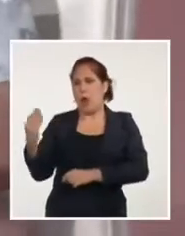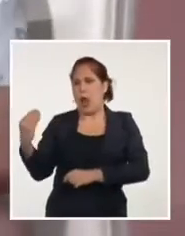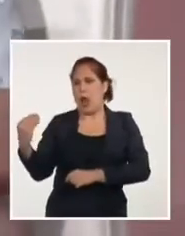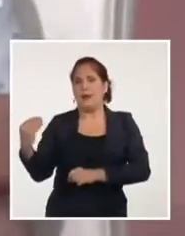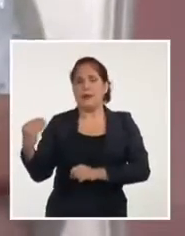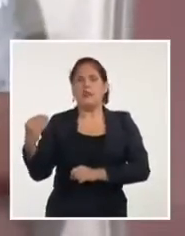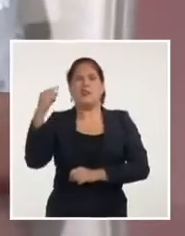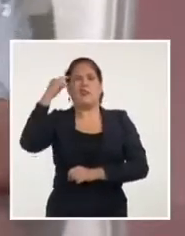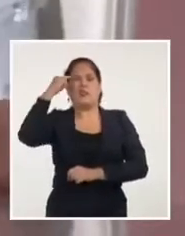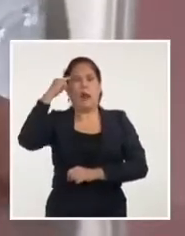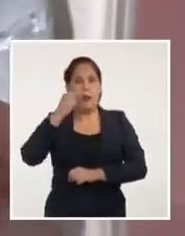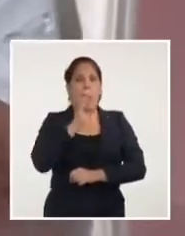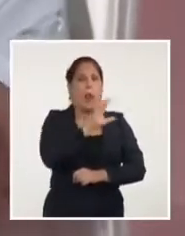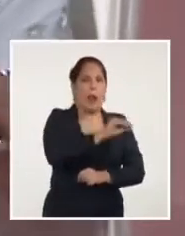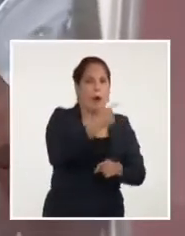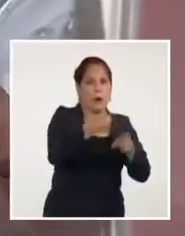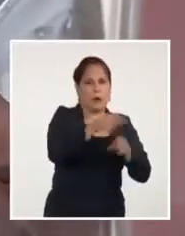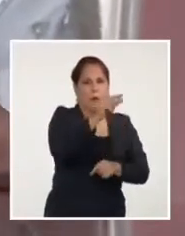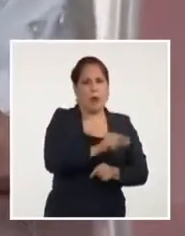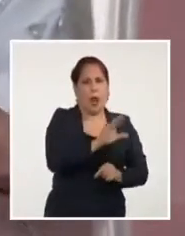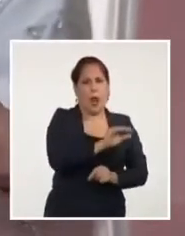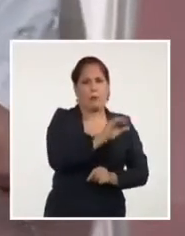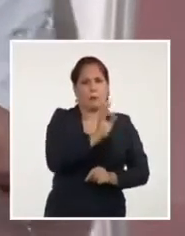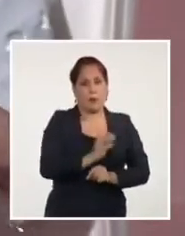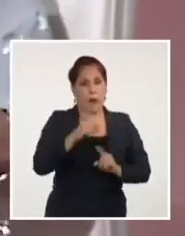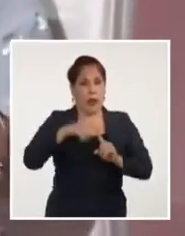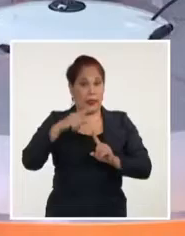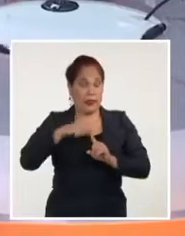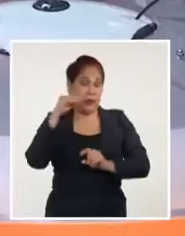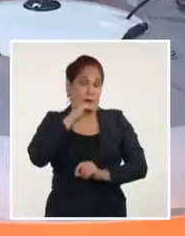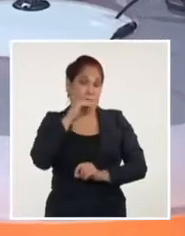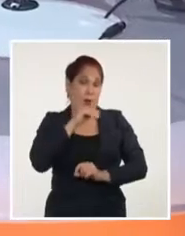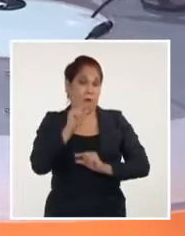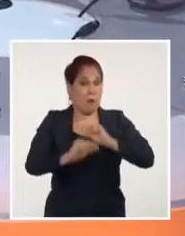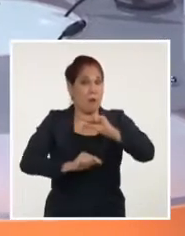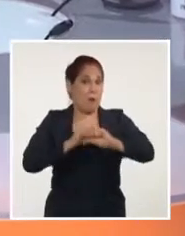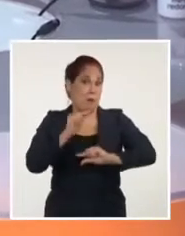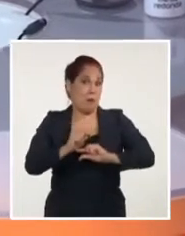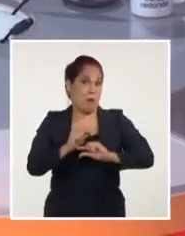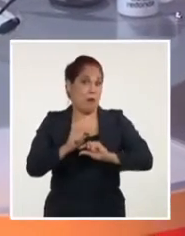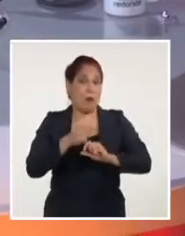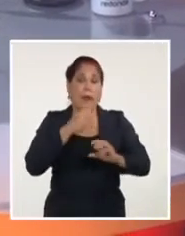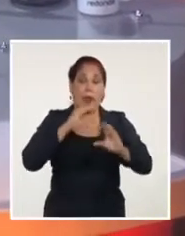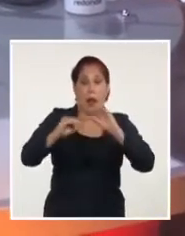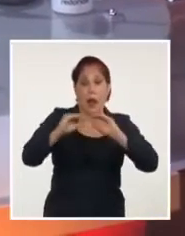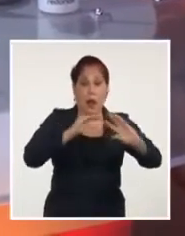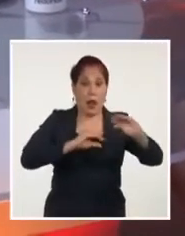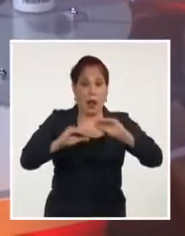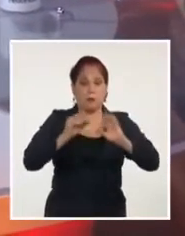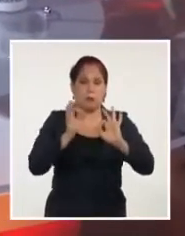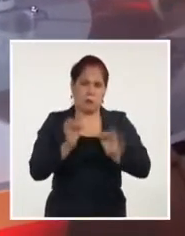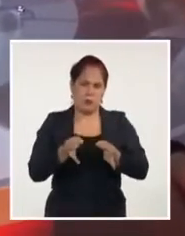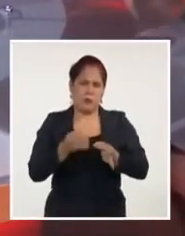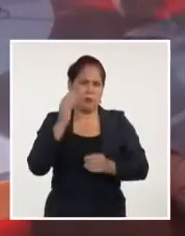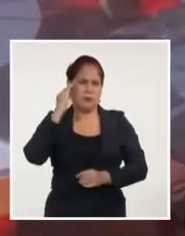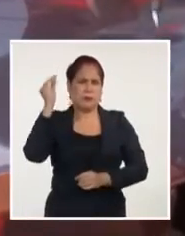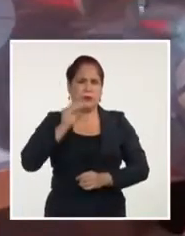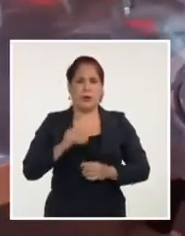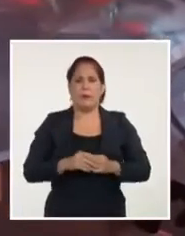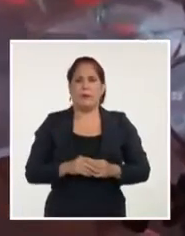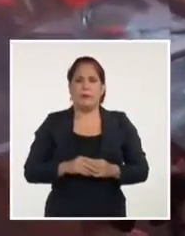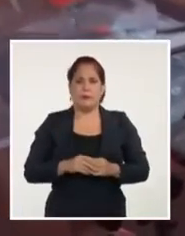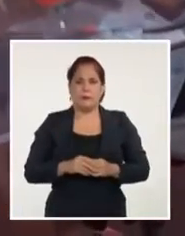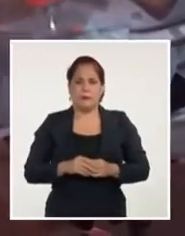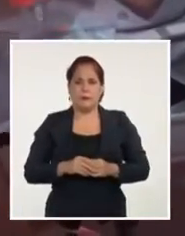qué articulación tiene. Incluso la propia teoría de la comunicación ha ido evolucionando, en algunos casos, de posiciones muy funcionalistas